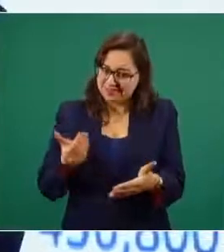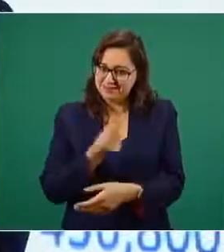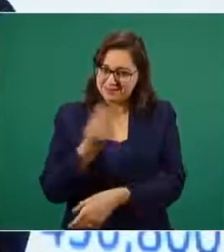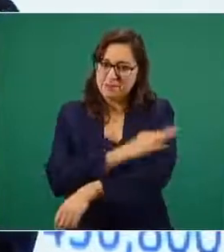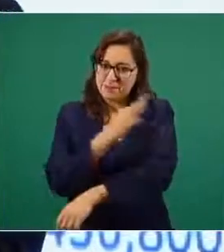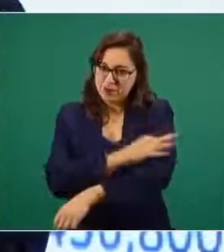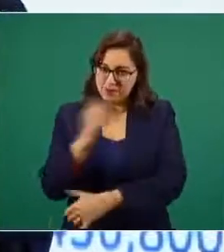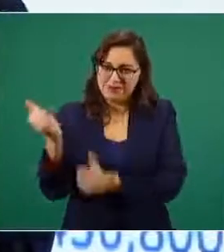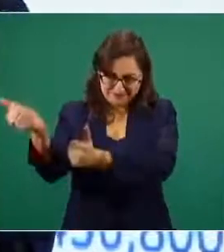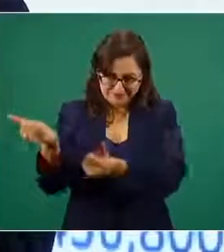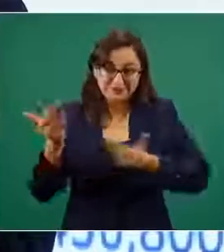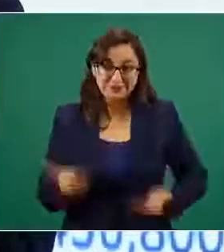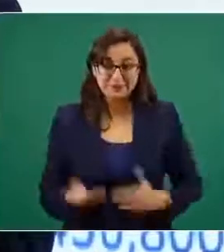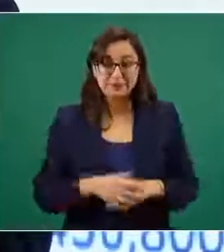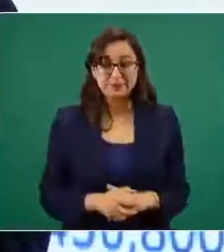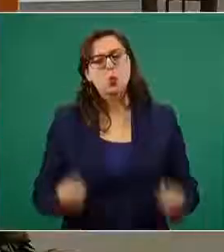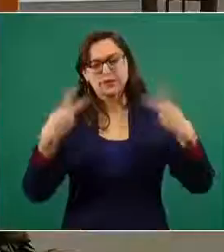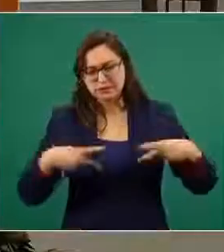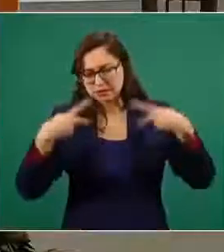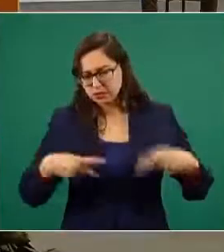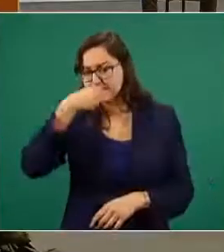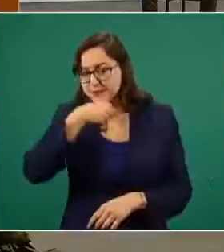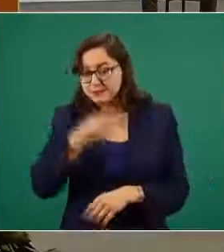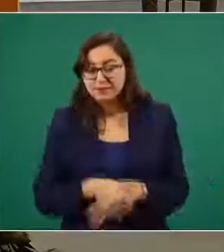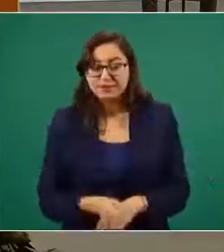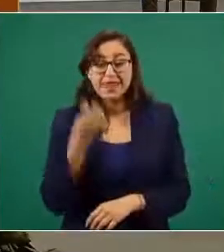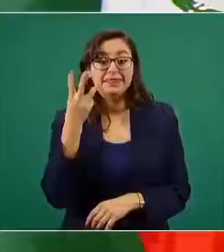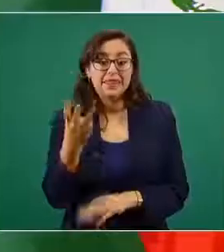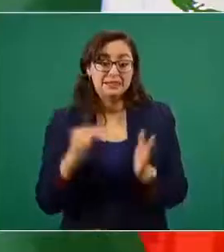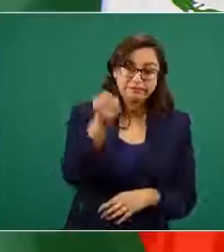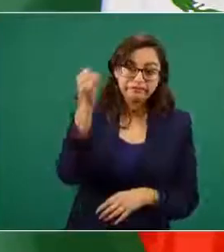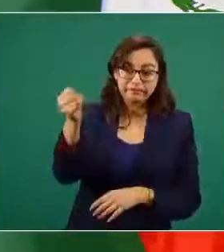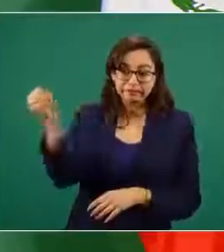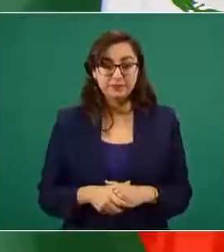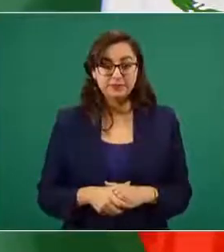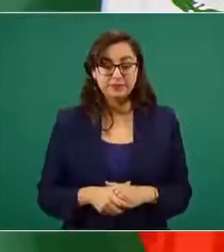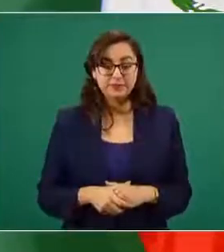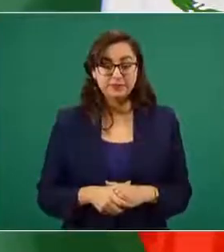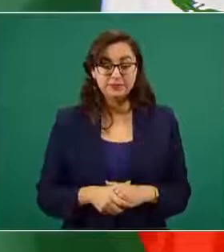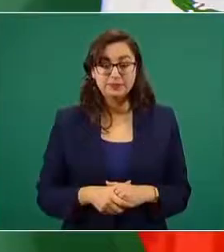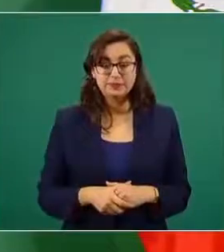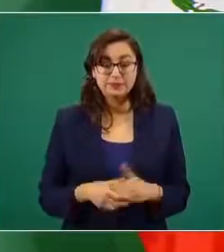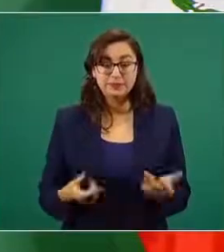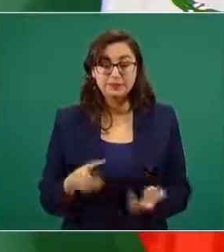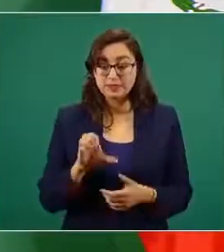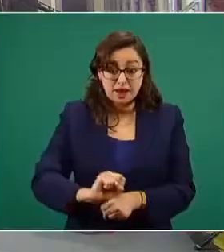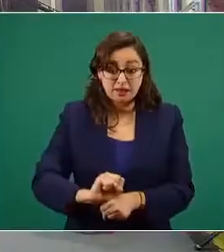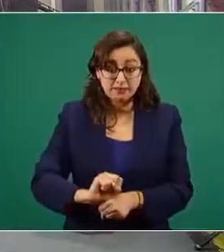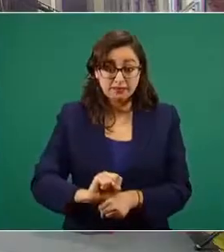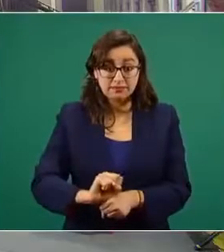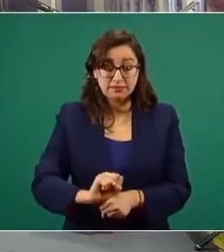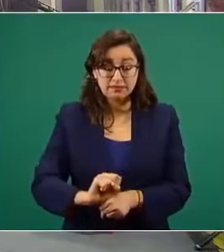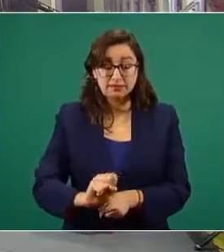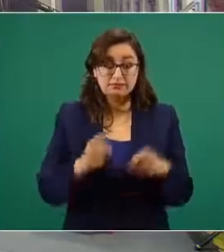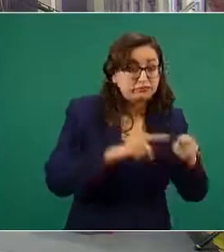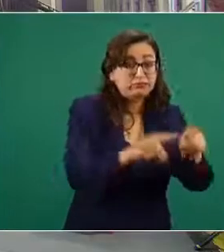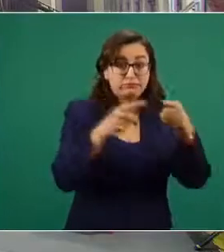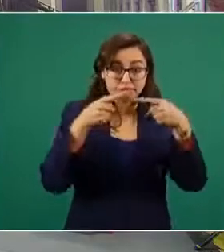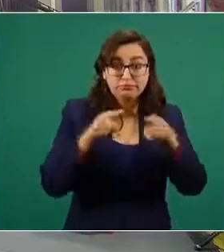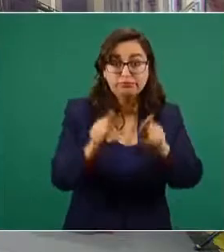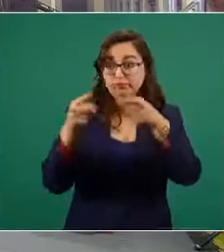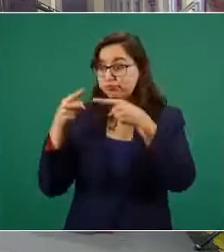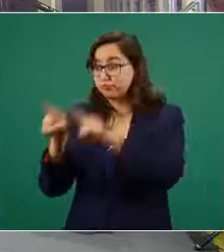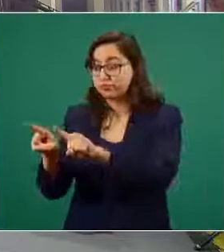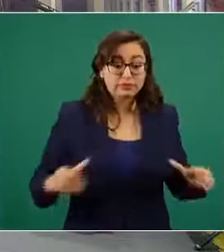de la vacuna, vamos a poder vacunar a 3 millones de adultos mayores de las comunidades más apartadas. Esto en cada centro integrador, una semana. Es una brigada integrada